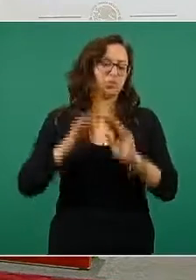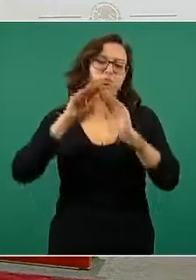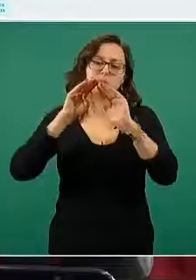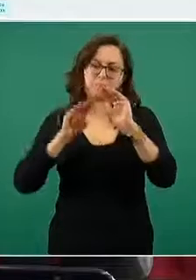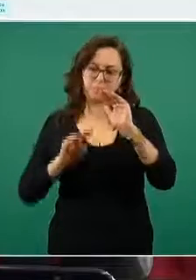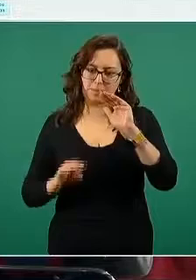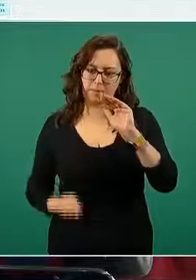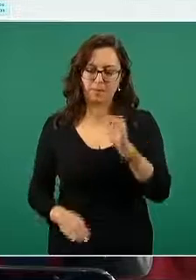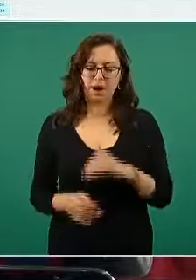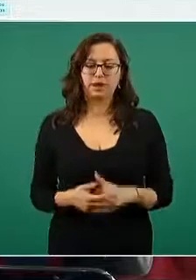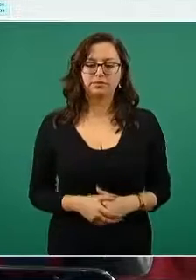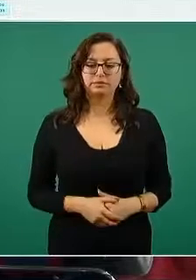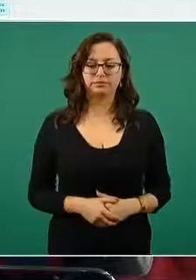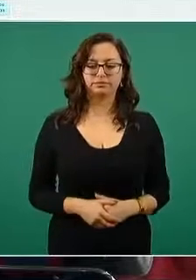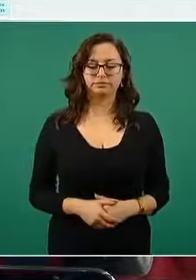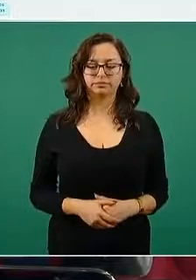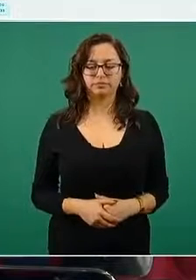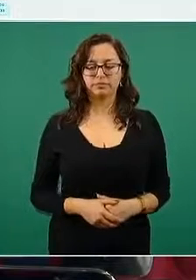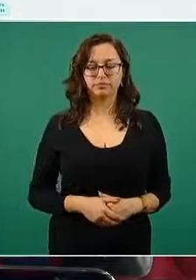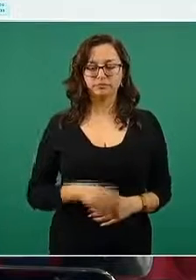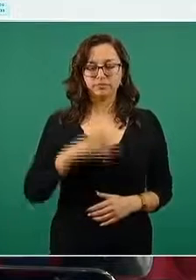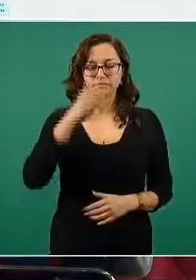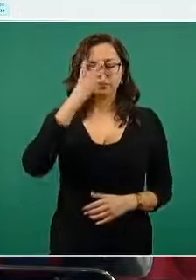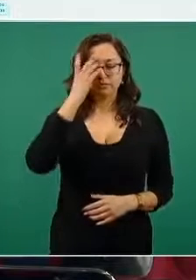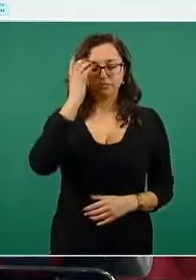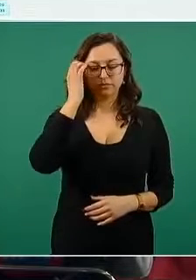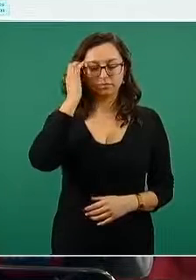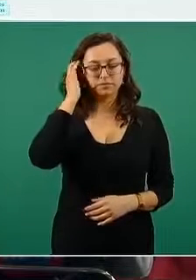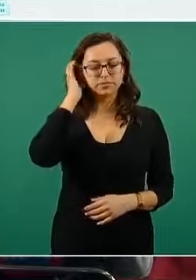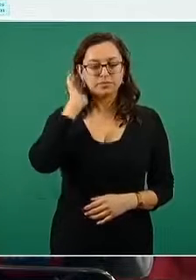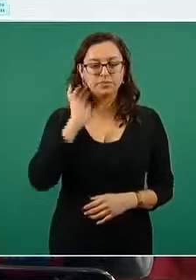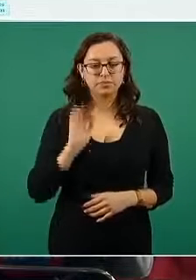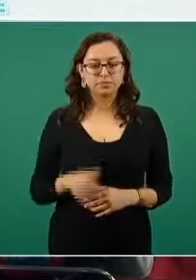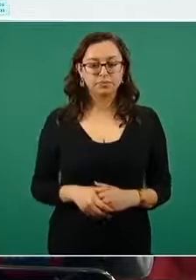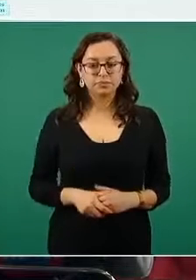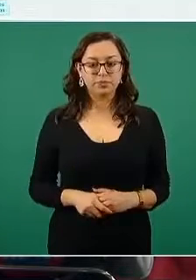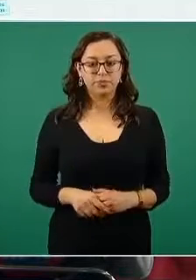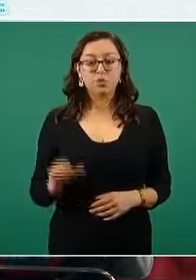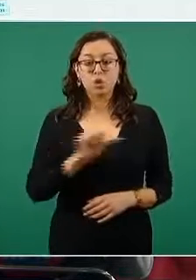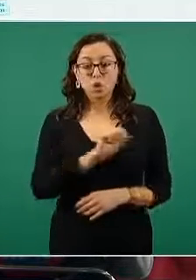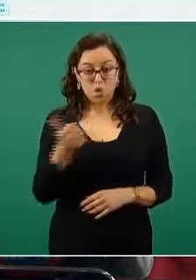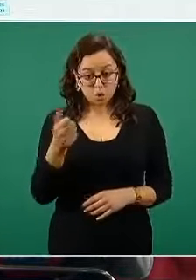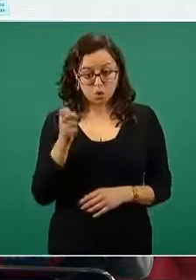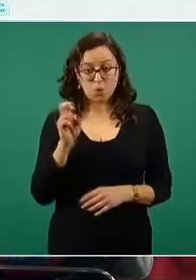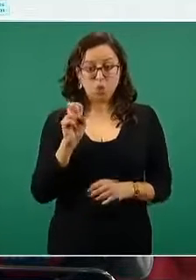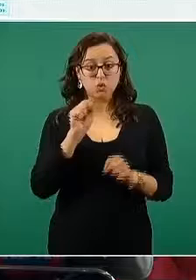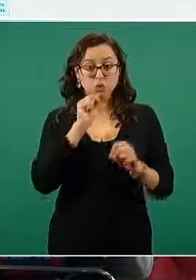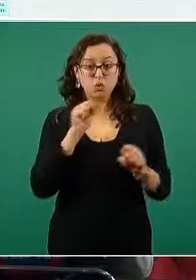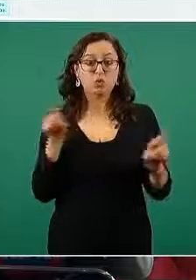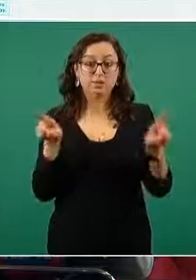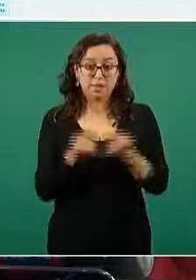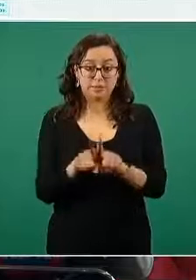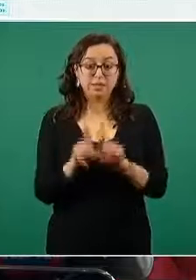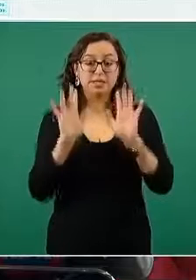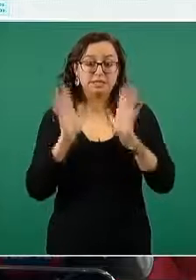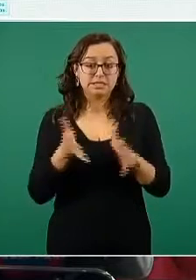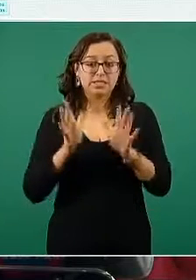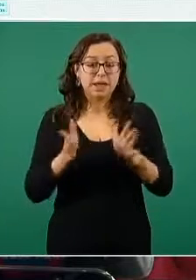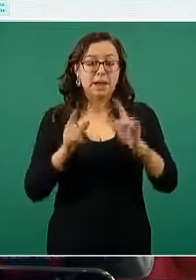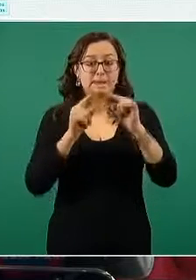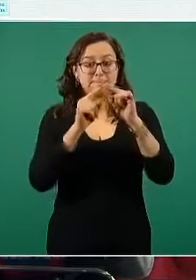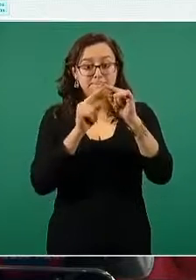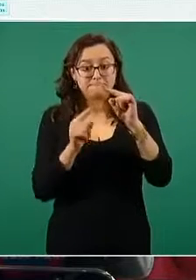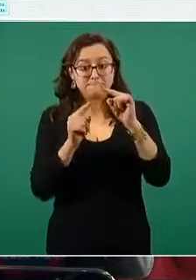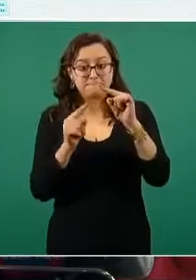se ha mantenido también en un nivel bajo y el más bajo de los que hemos visto desde